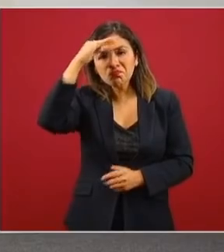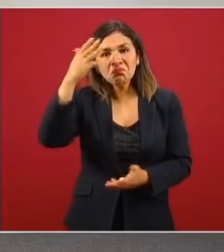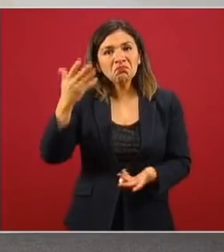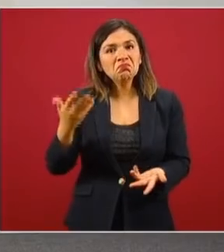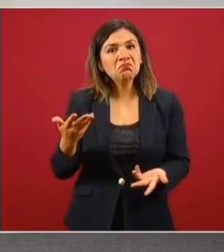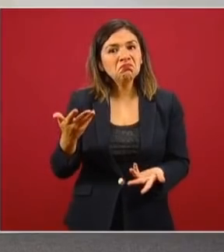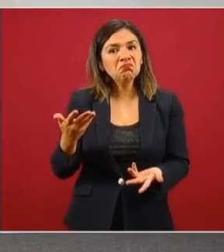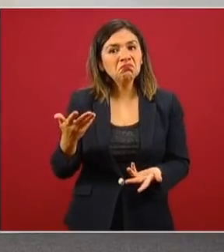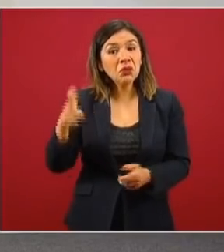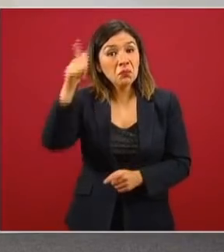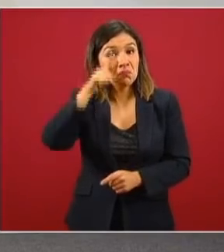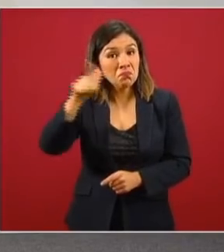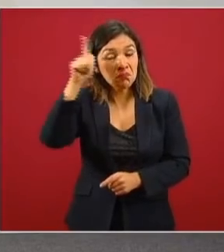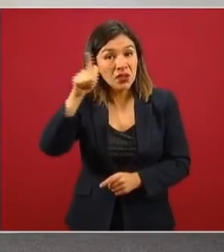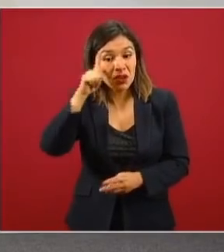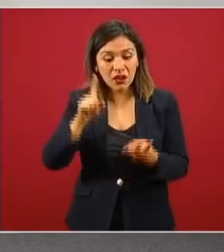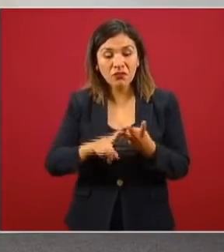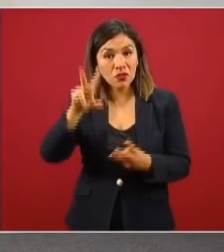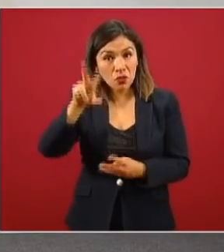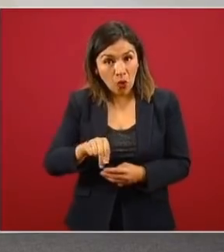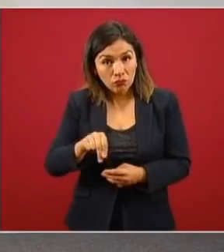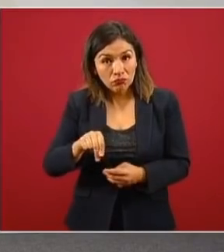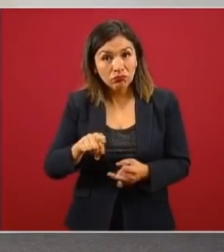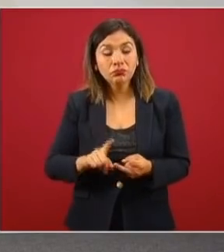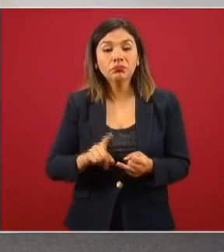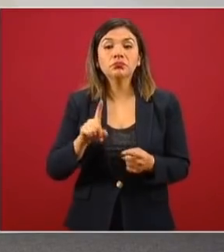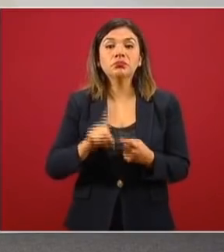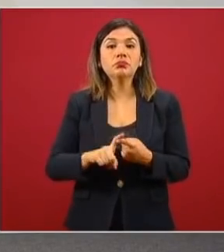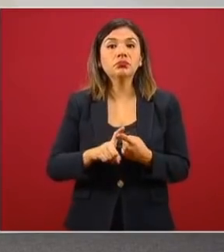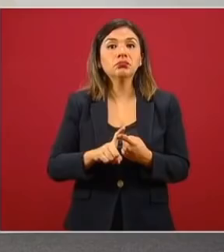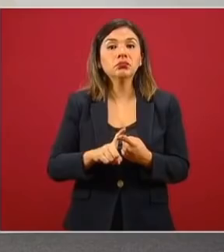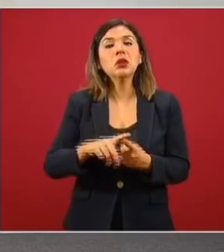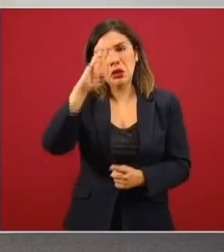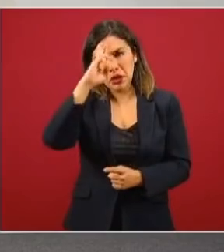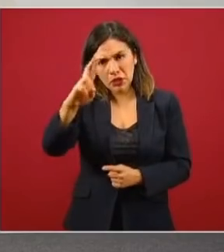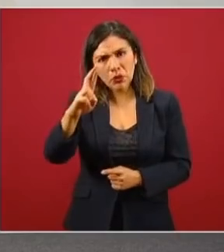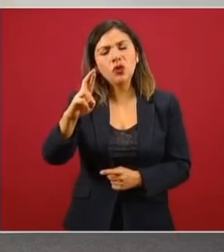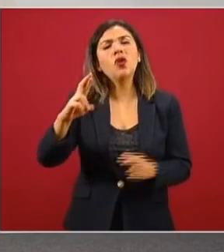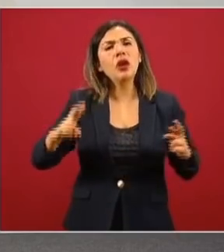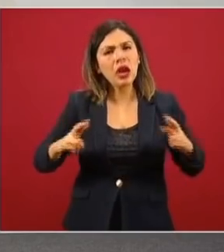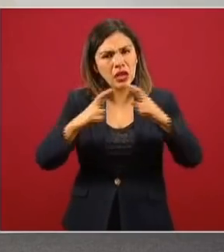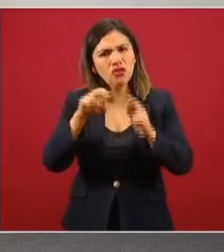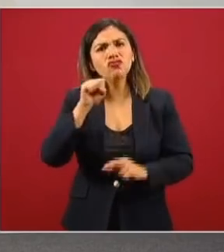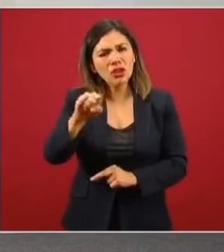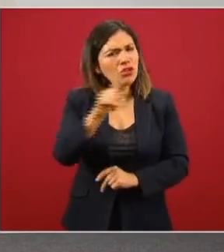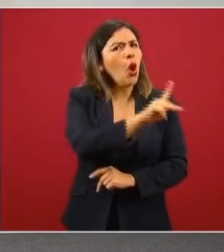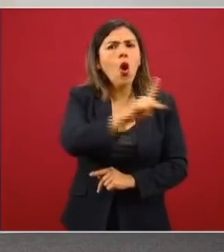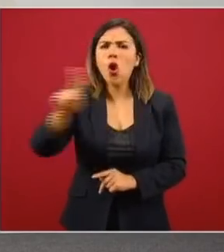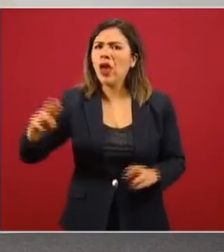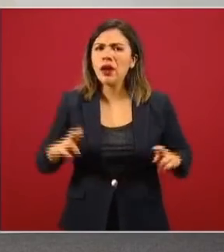a la Virgen de Guadalupe no, o sea, y ser respetuoso de las religiones, de todas las